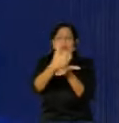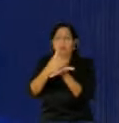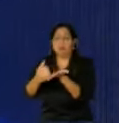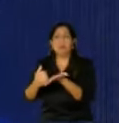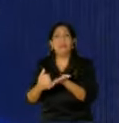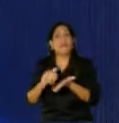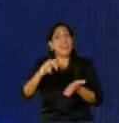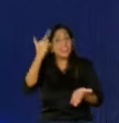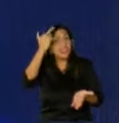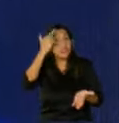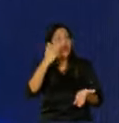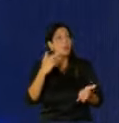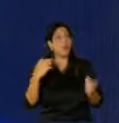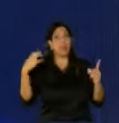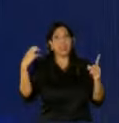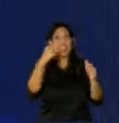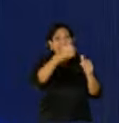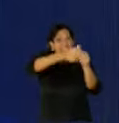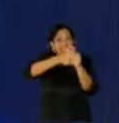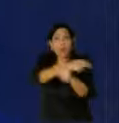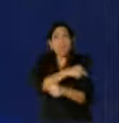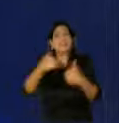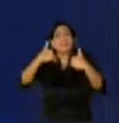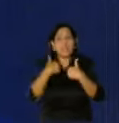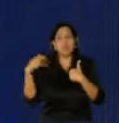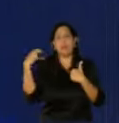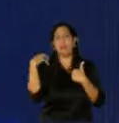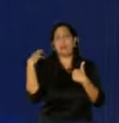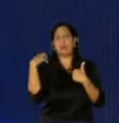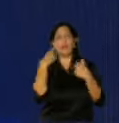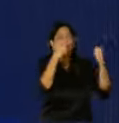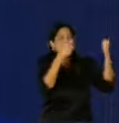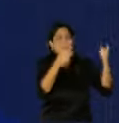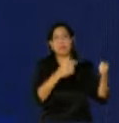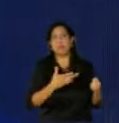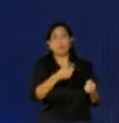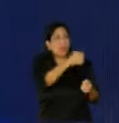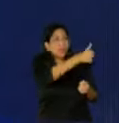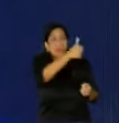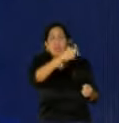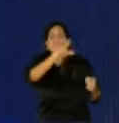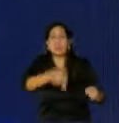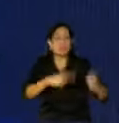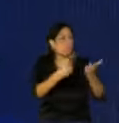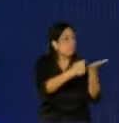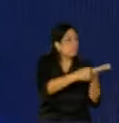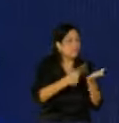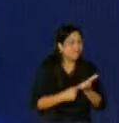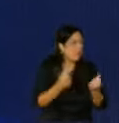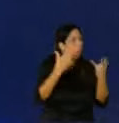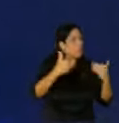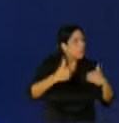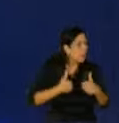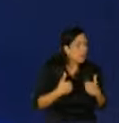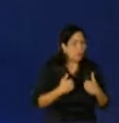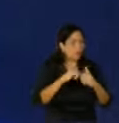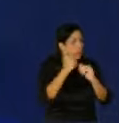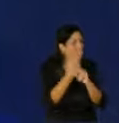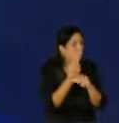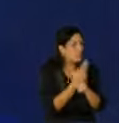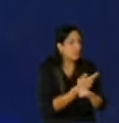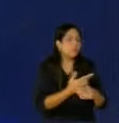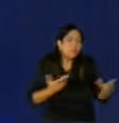un director ejecutivo, director médico, tienen que sentarse y establecer cuáles son los recursos que tienen y cómo se van a utilizar. La persona